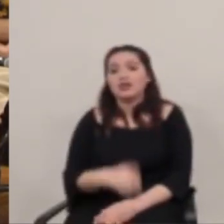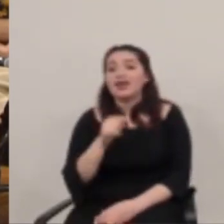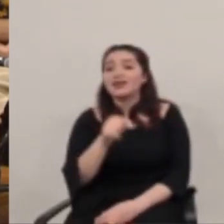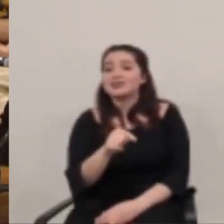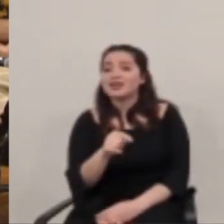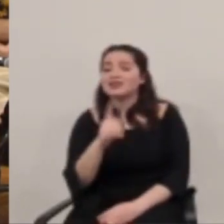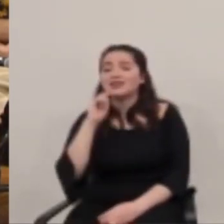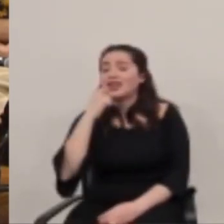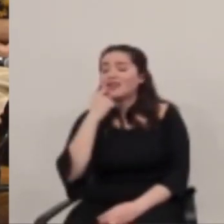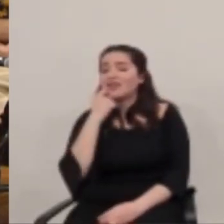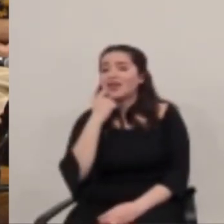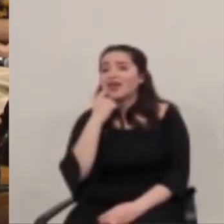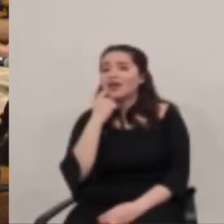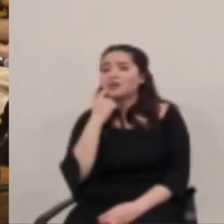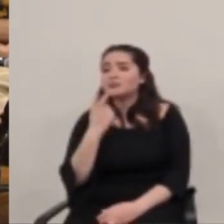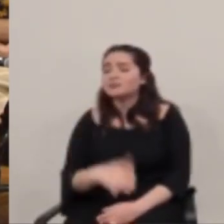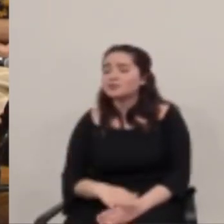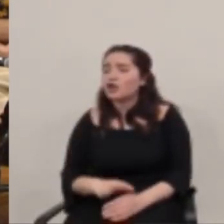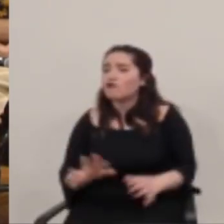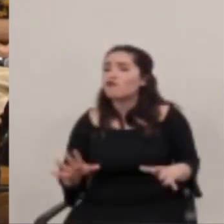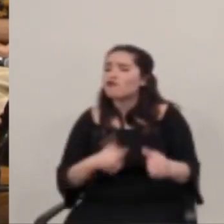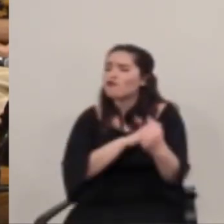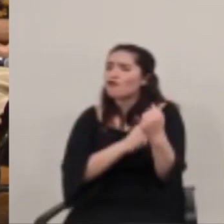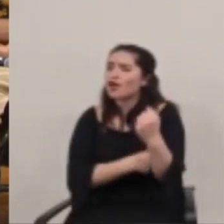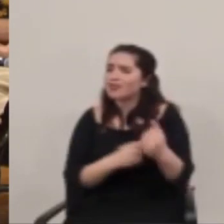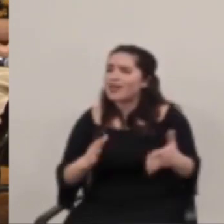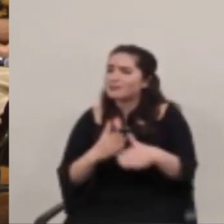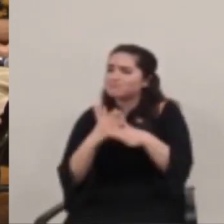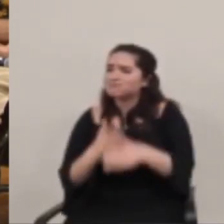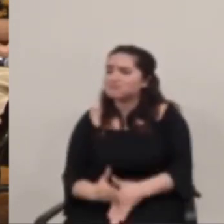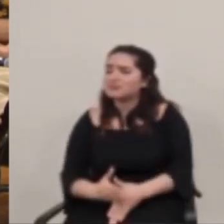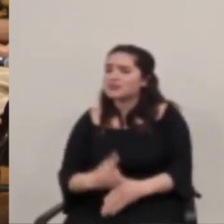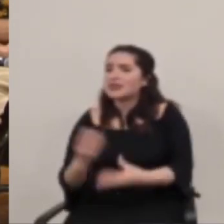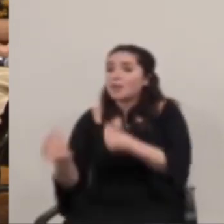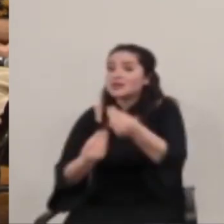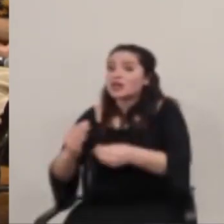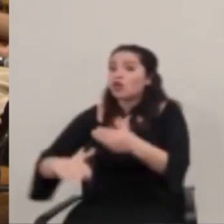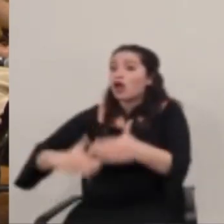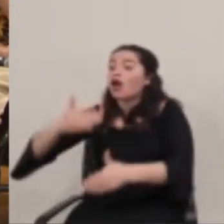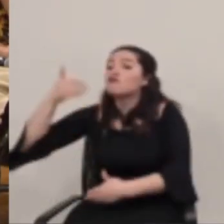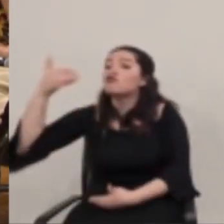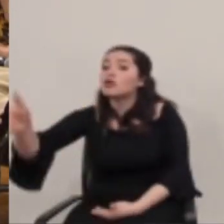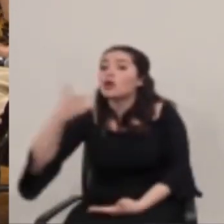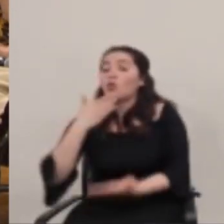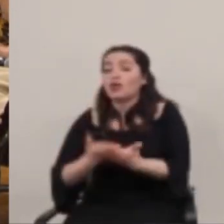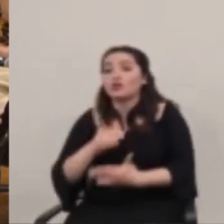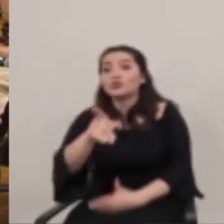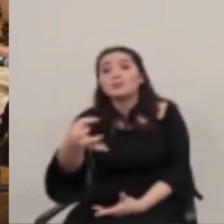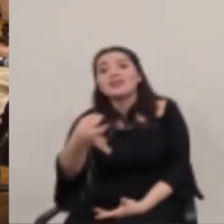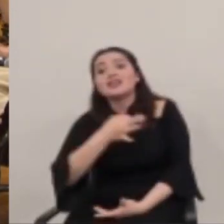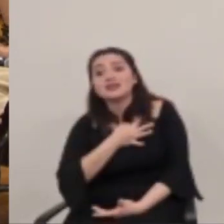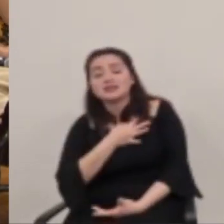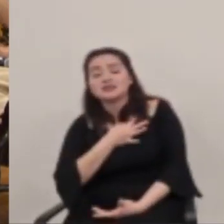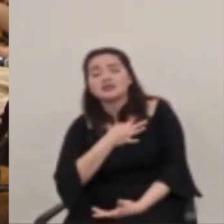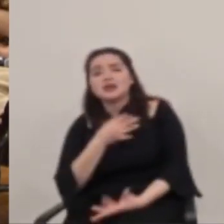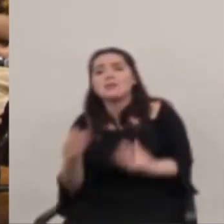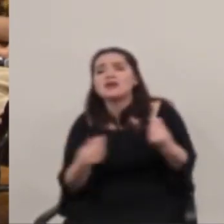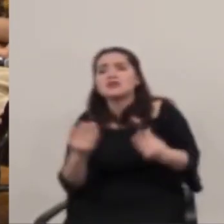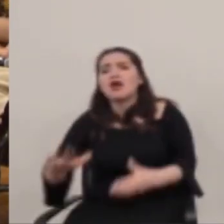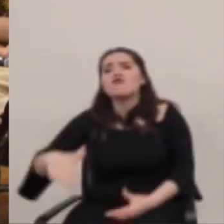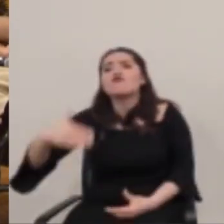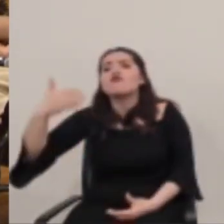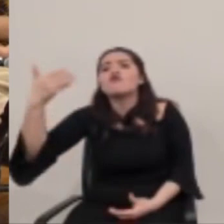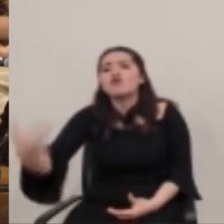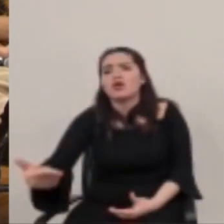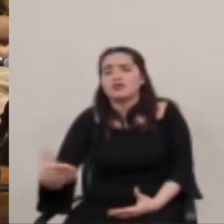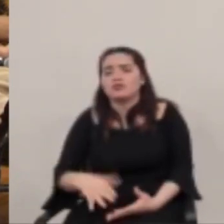nos hagamos cargo efectivamente de lo que está pasando allá afuera. Y cuando tú me dices eso, ¿qué es lo que pasa allá afuera? Yo me recuerdo en la